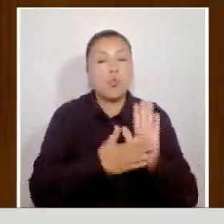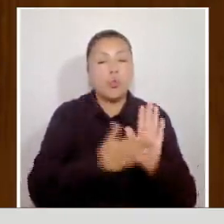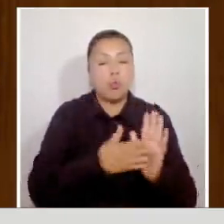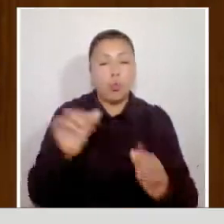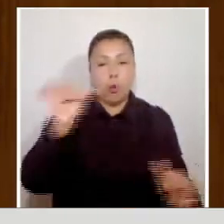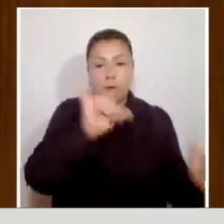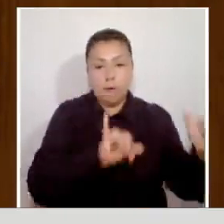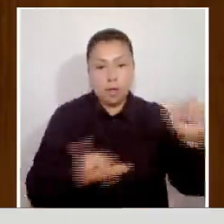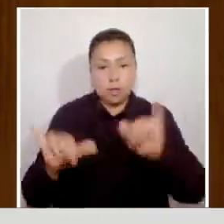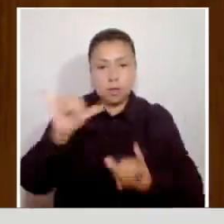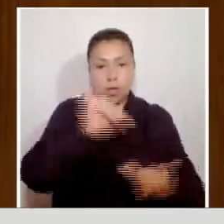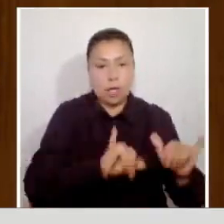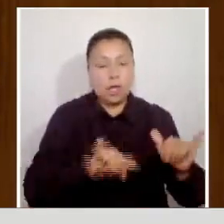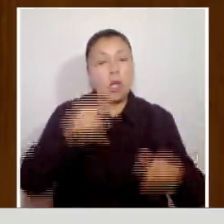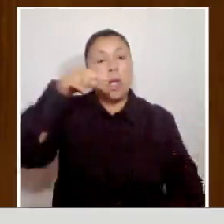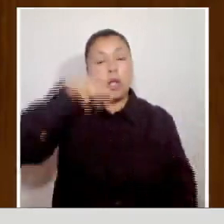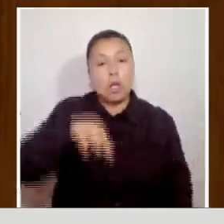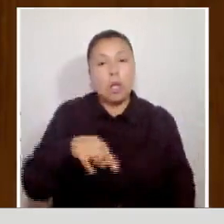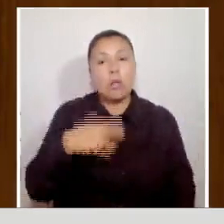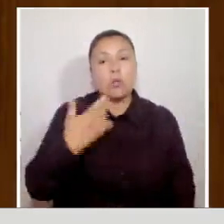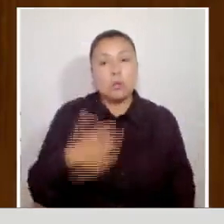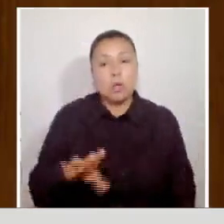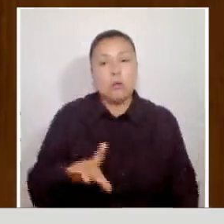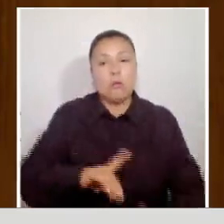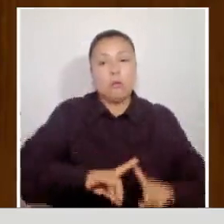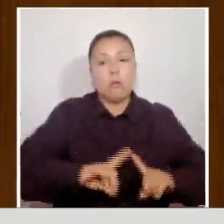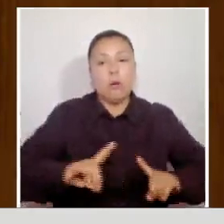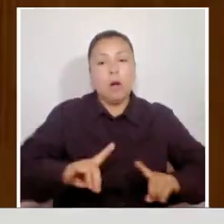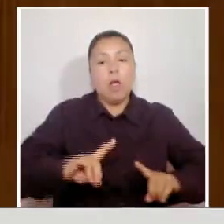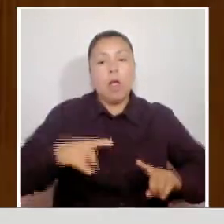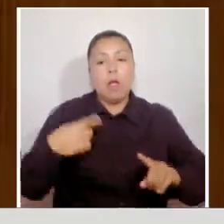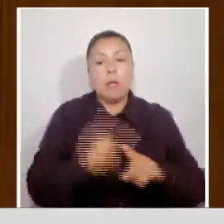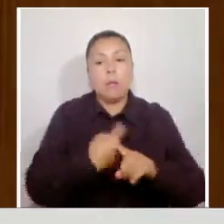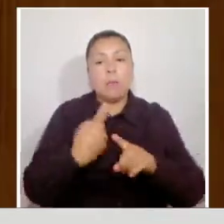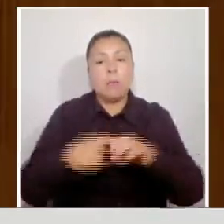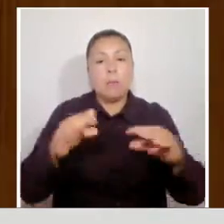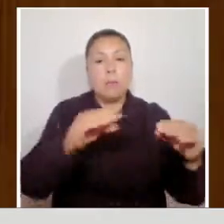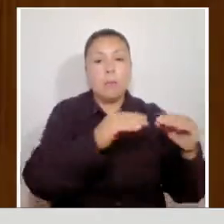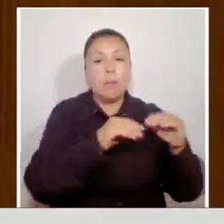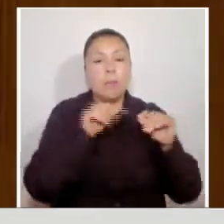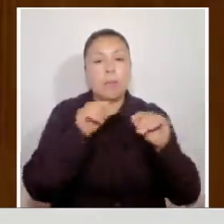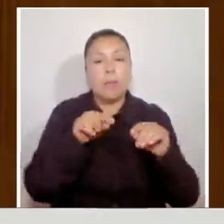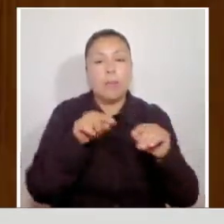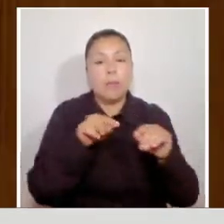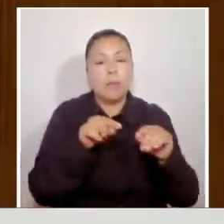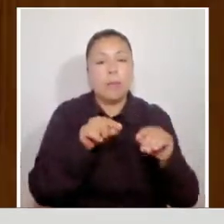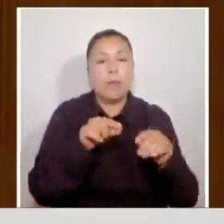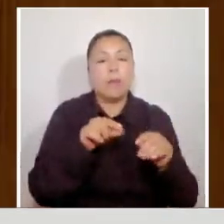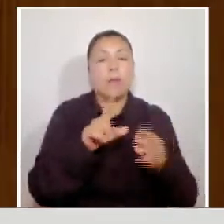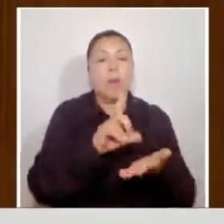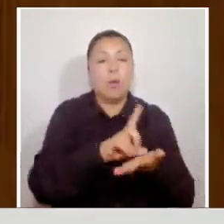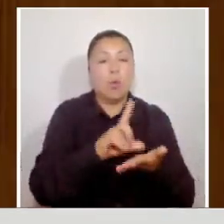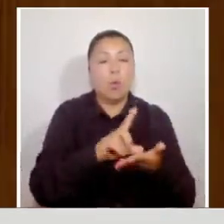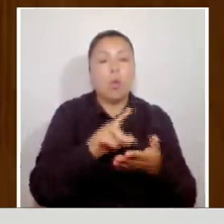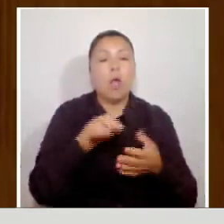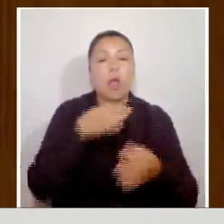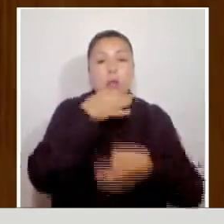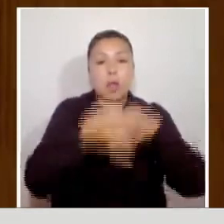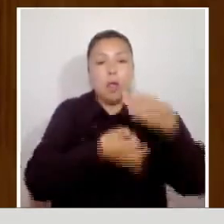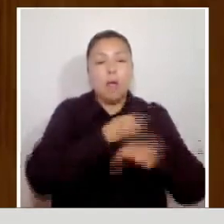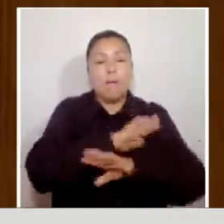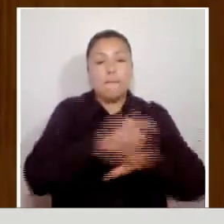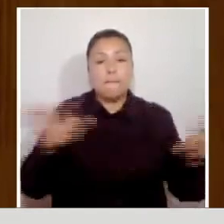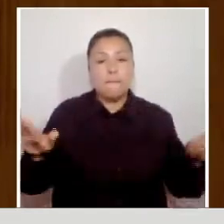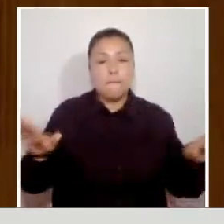no obstante esto y alejándonos de la discusión en esa sede es el caso señalar que basta la